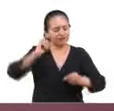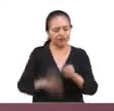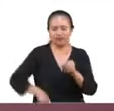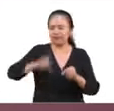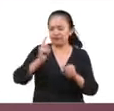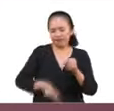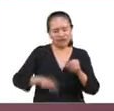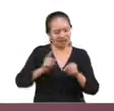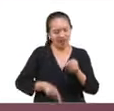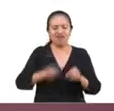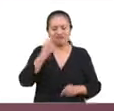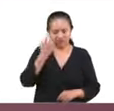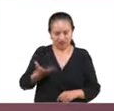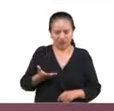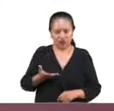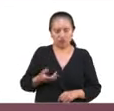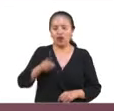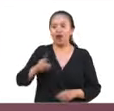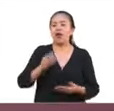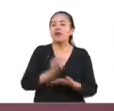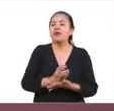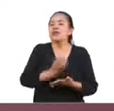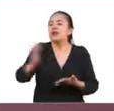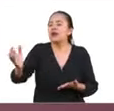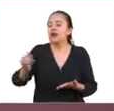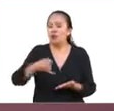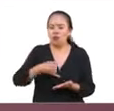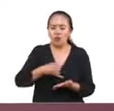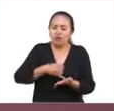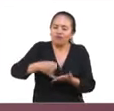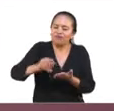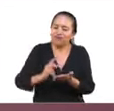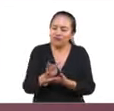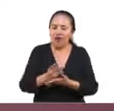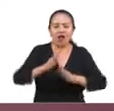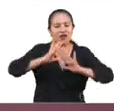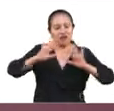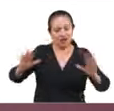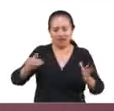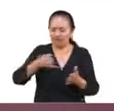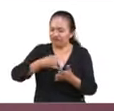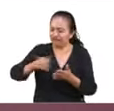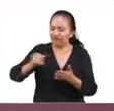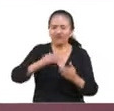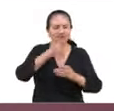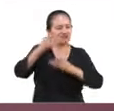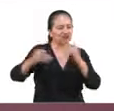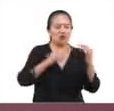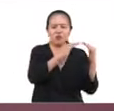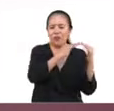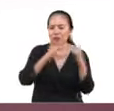sociedad. En el campo mexicano, estamos ya sembrando y produciendo